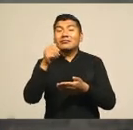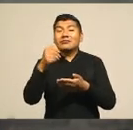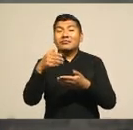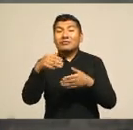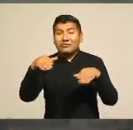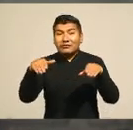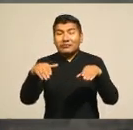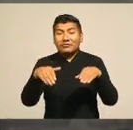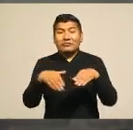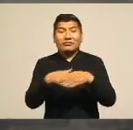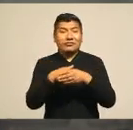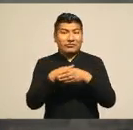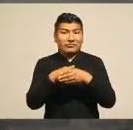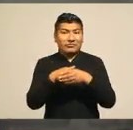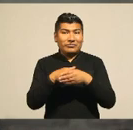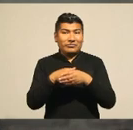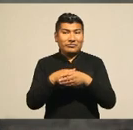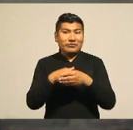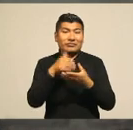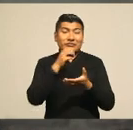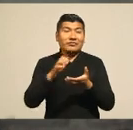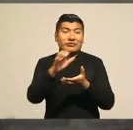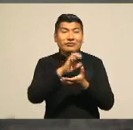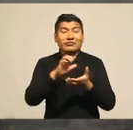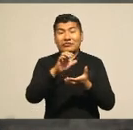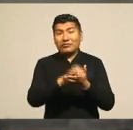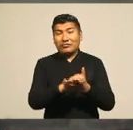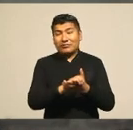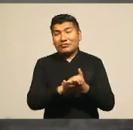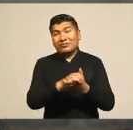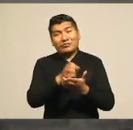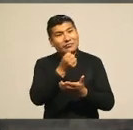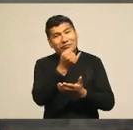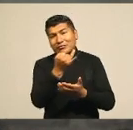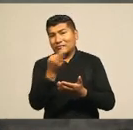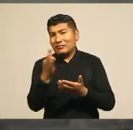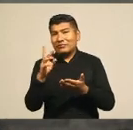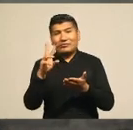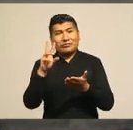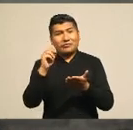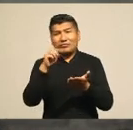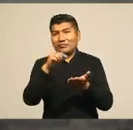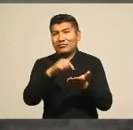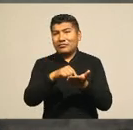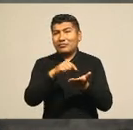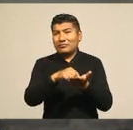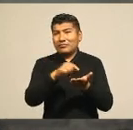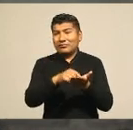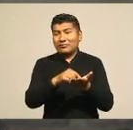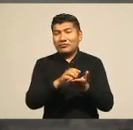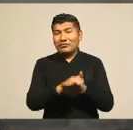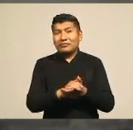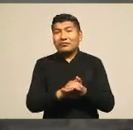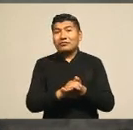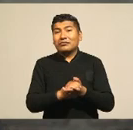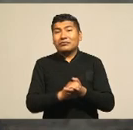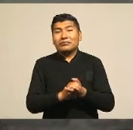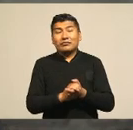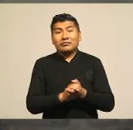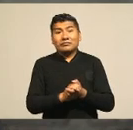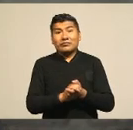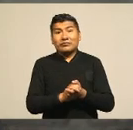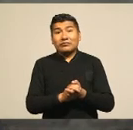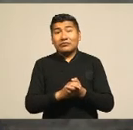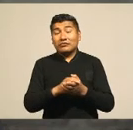la esposa, de cuál de los siete, etcétera. No ese es el problema. El problema es la